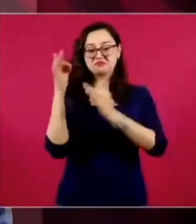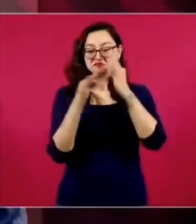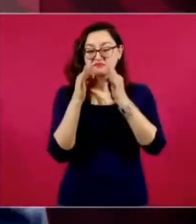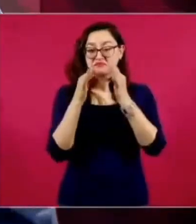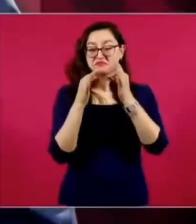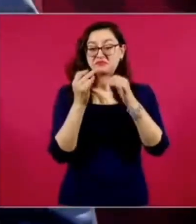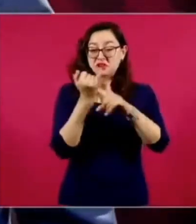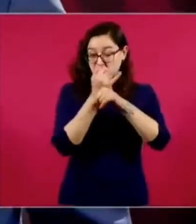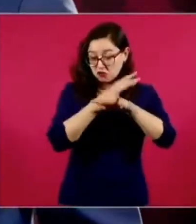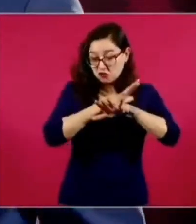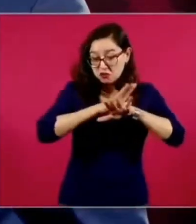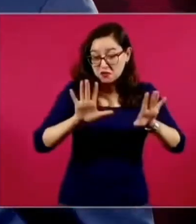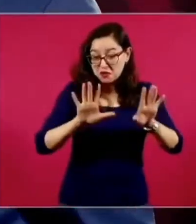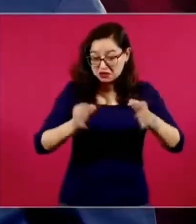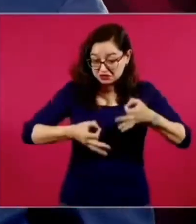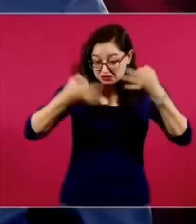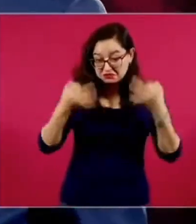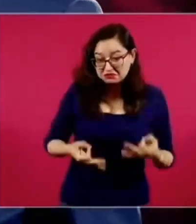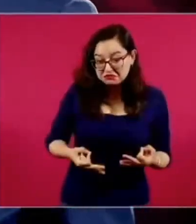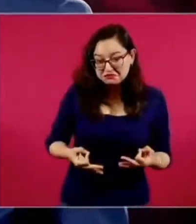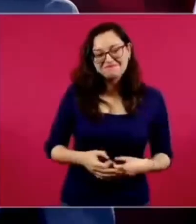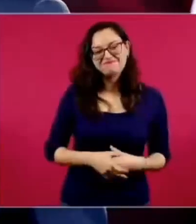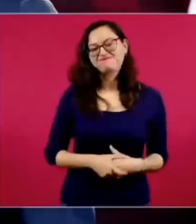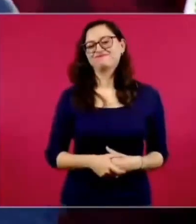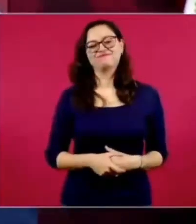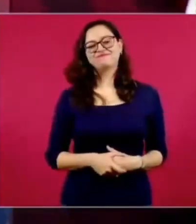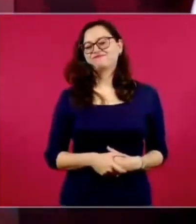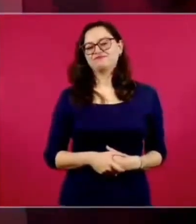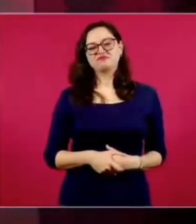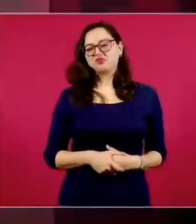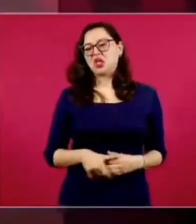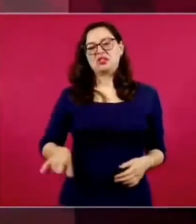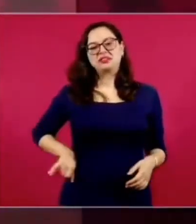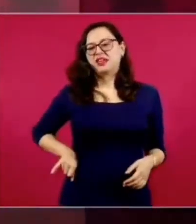las empresas de medios de información